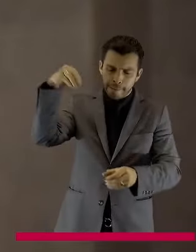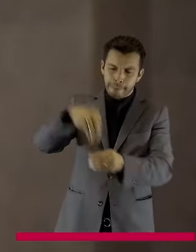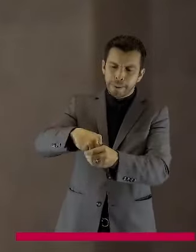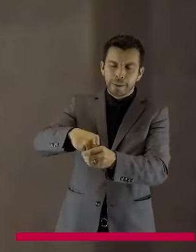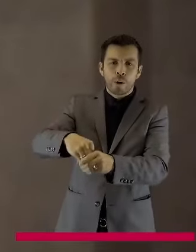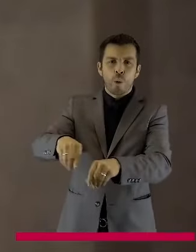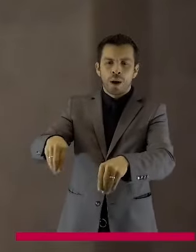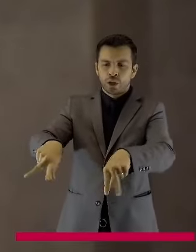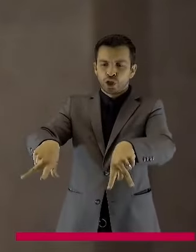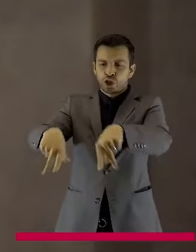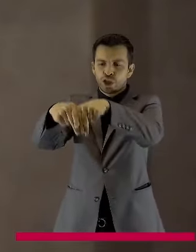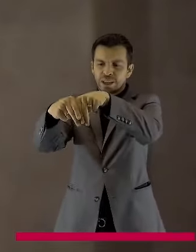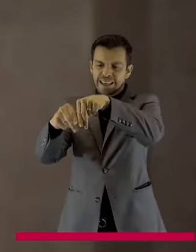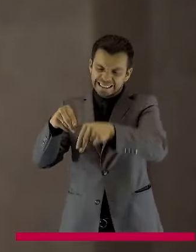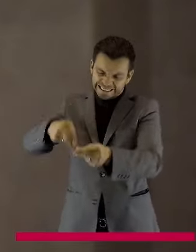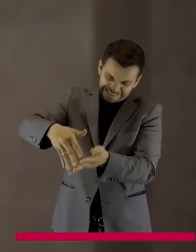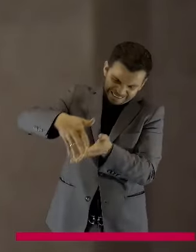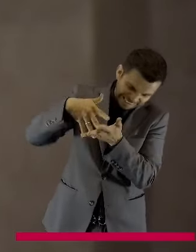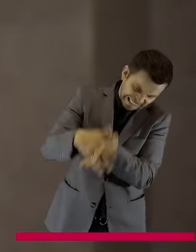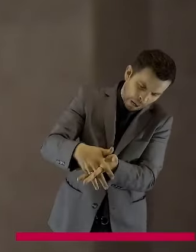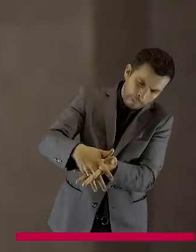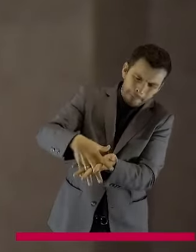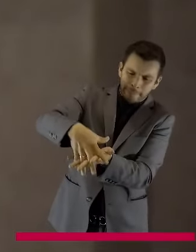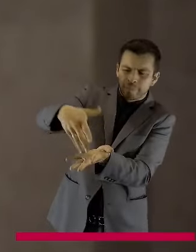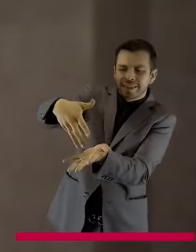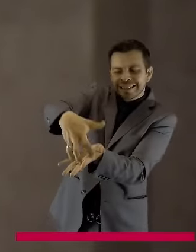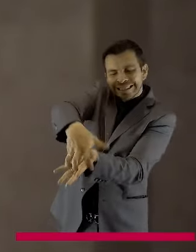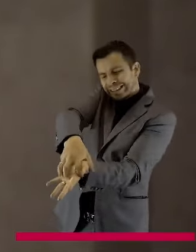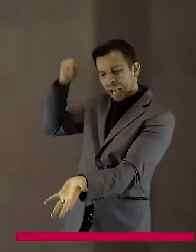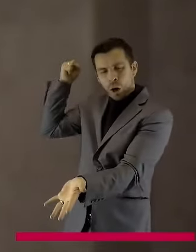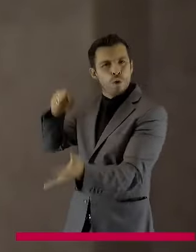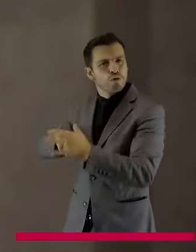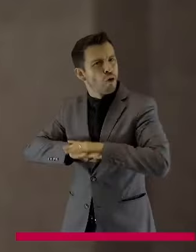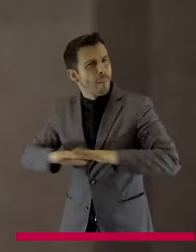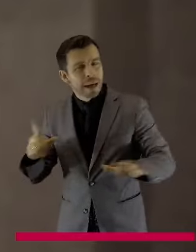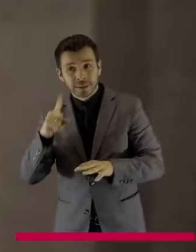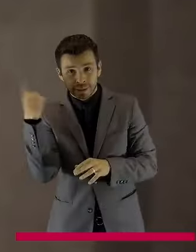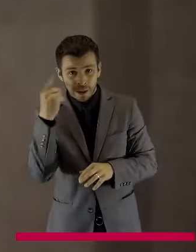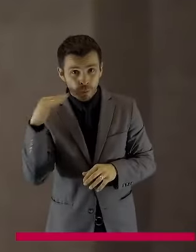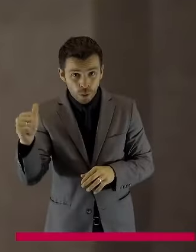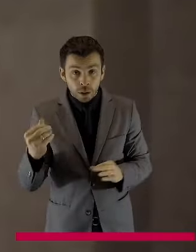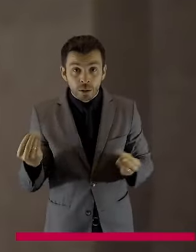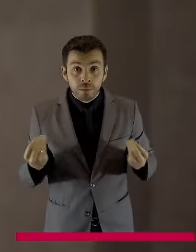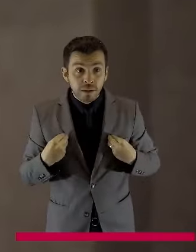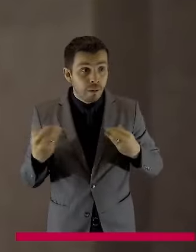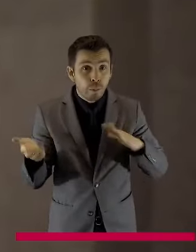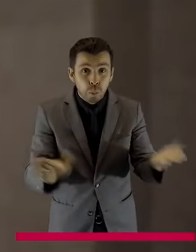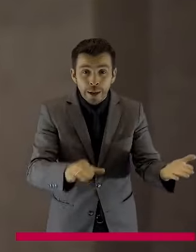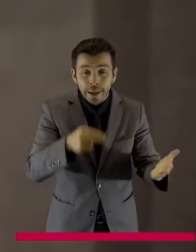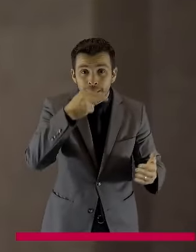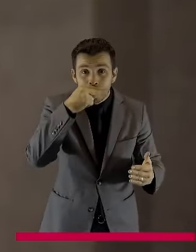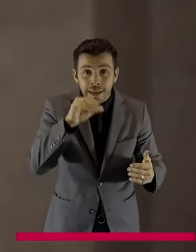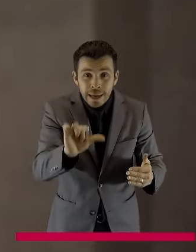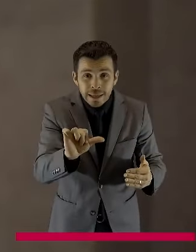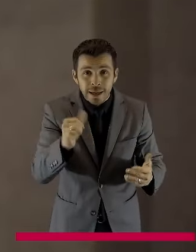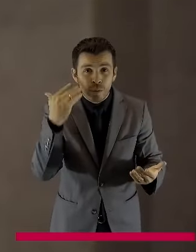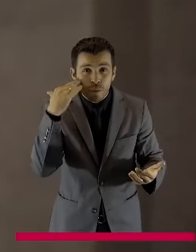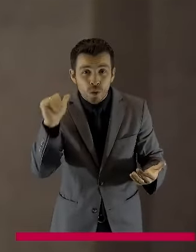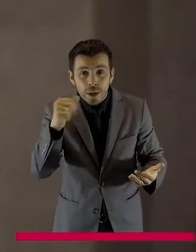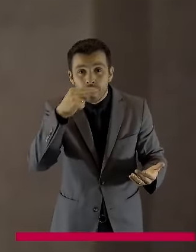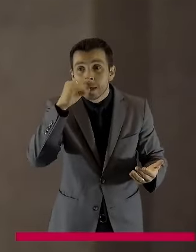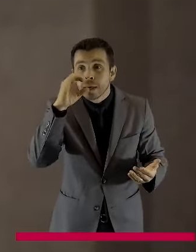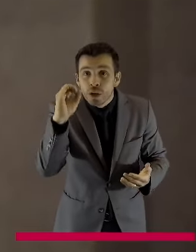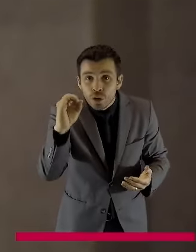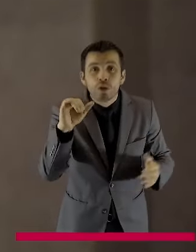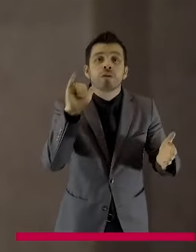sociedad y que tenemos que erradicar porque le están costando la vida a las mujeres, a las niñas y a los niños que también